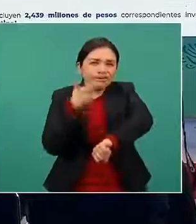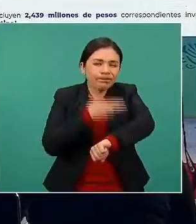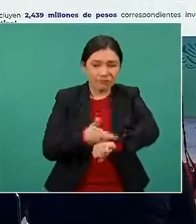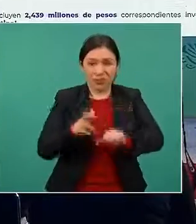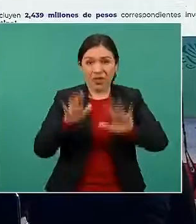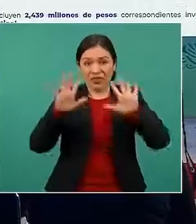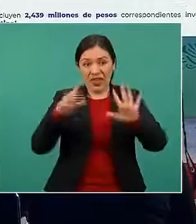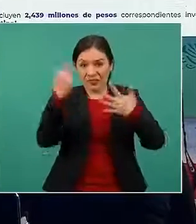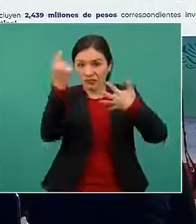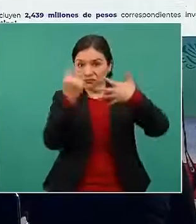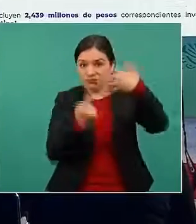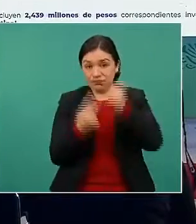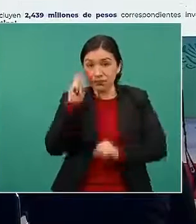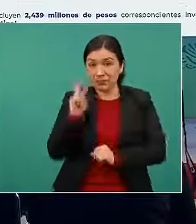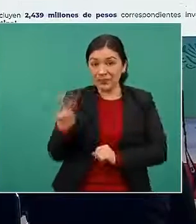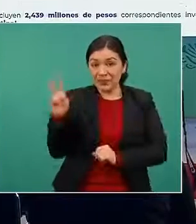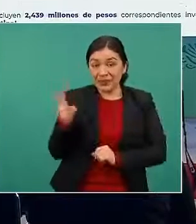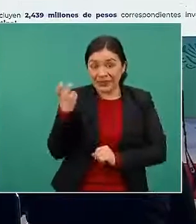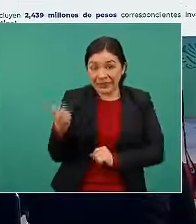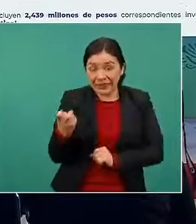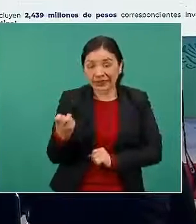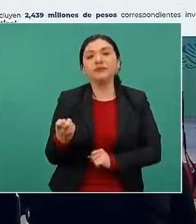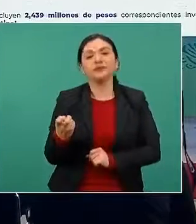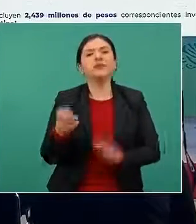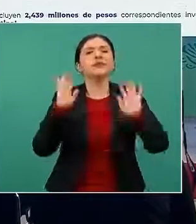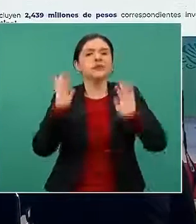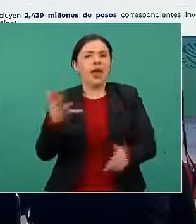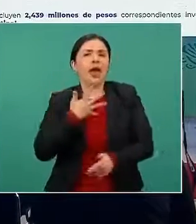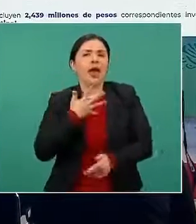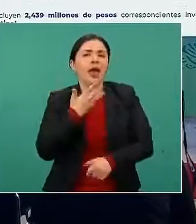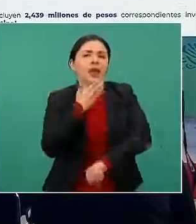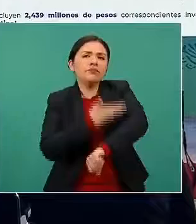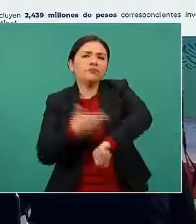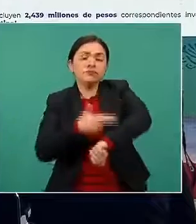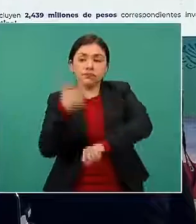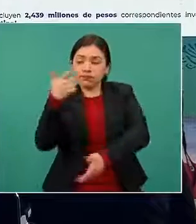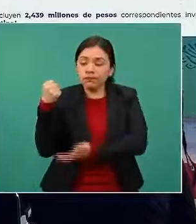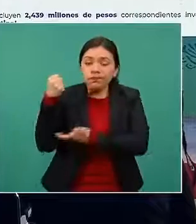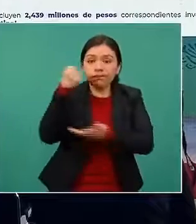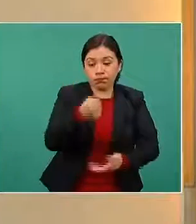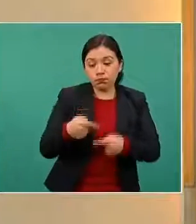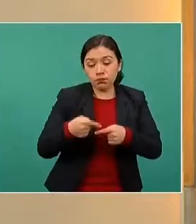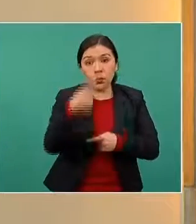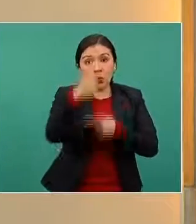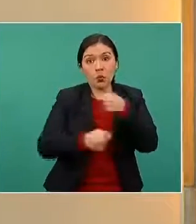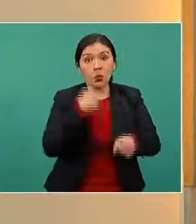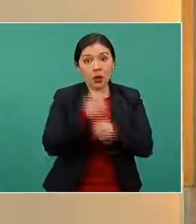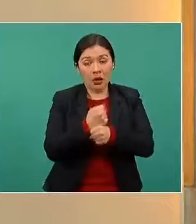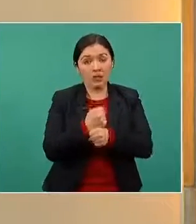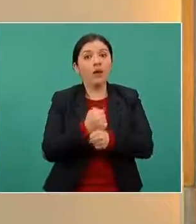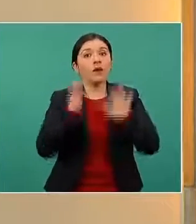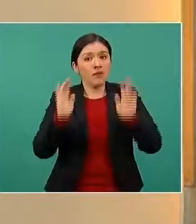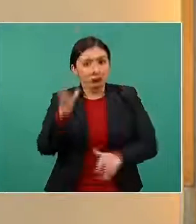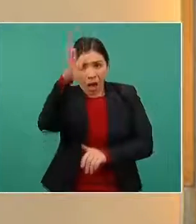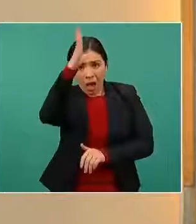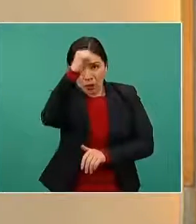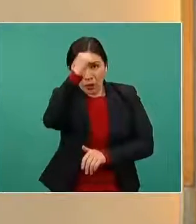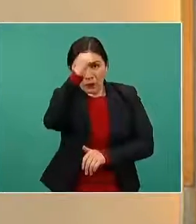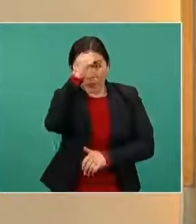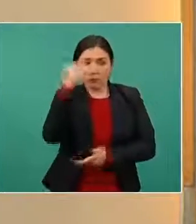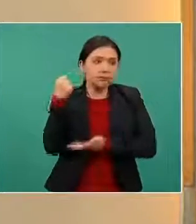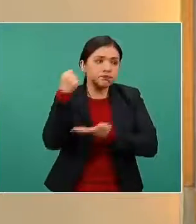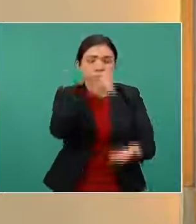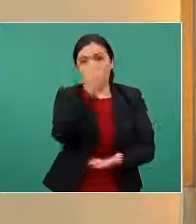10 tareas, ya tenemos el presupuesto para este año, ya están en el presupuesto de